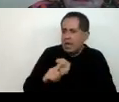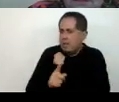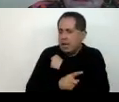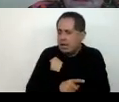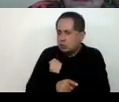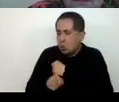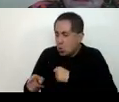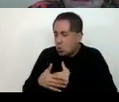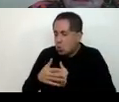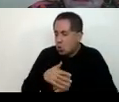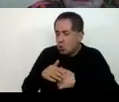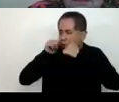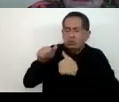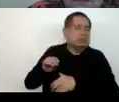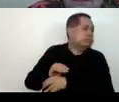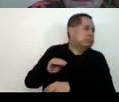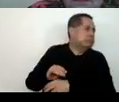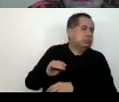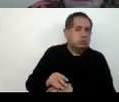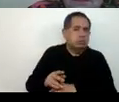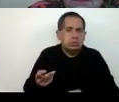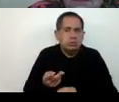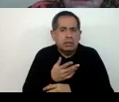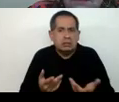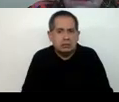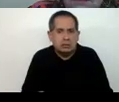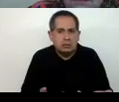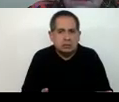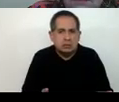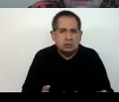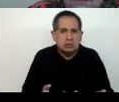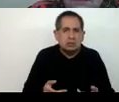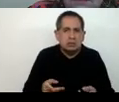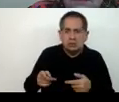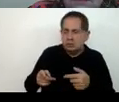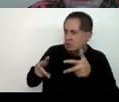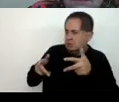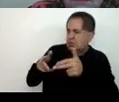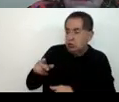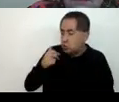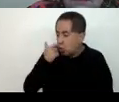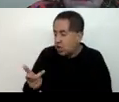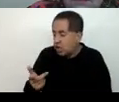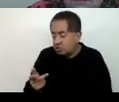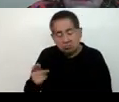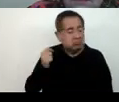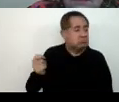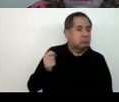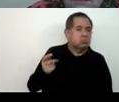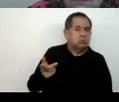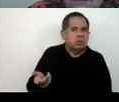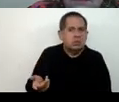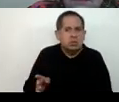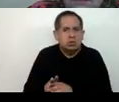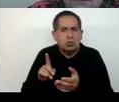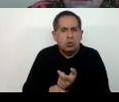embarazo de una persona con discapacidad, supongo, por negarse a la esterilización, ¿qué debe hacerse para obtenerla y a